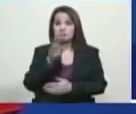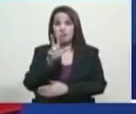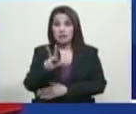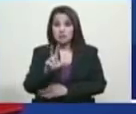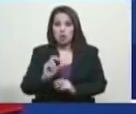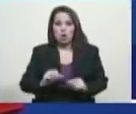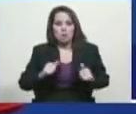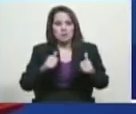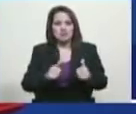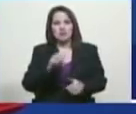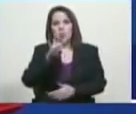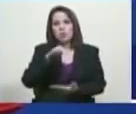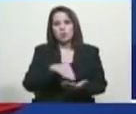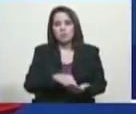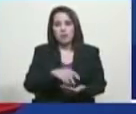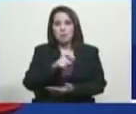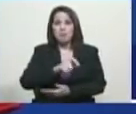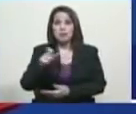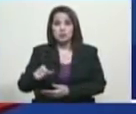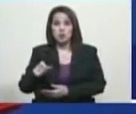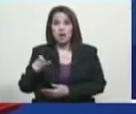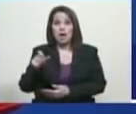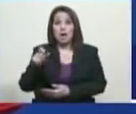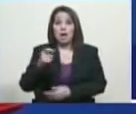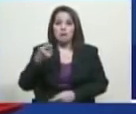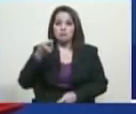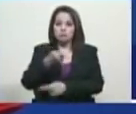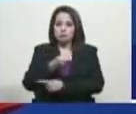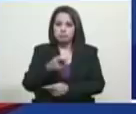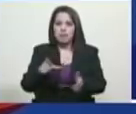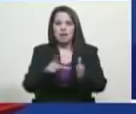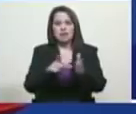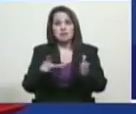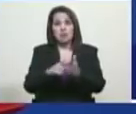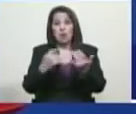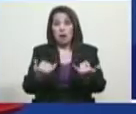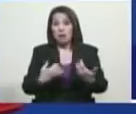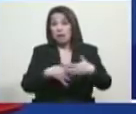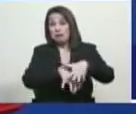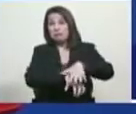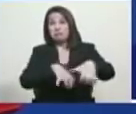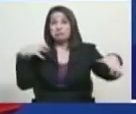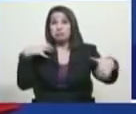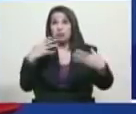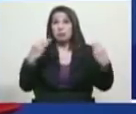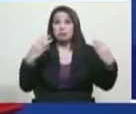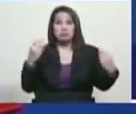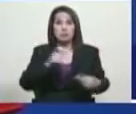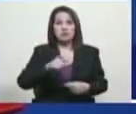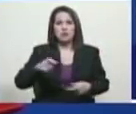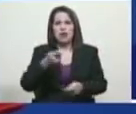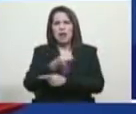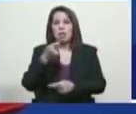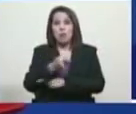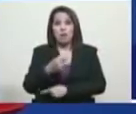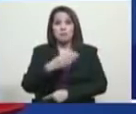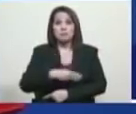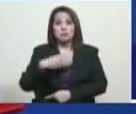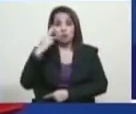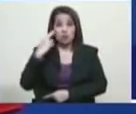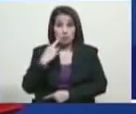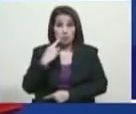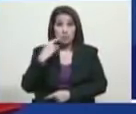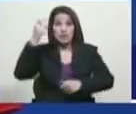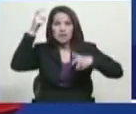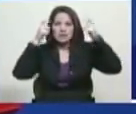4.000 vencedores. Hoy son miles de graduados. Hugo Chávez fue nuestro primer facilitador, pero